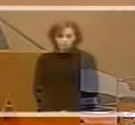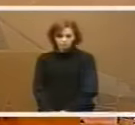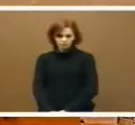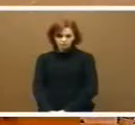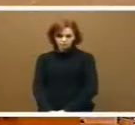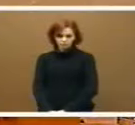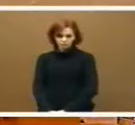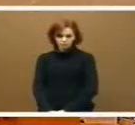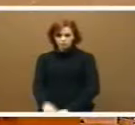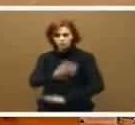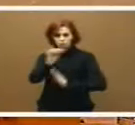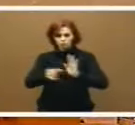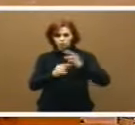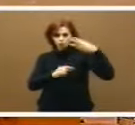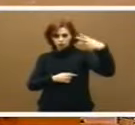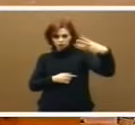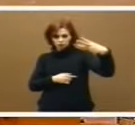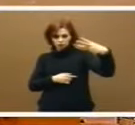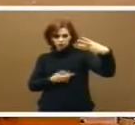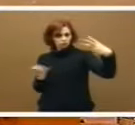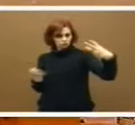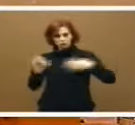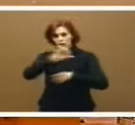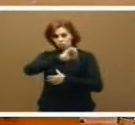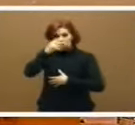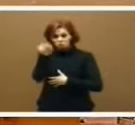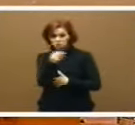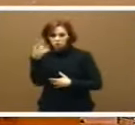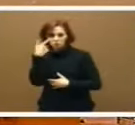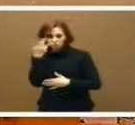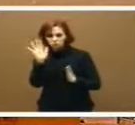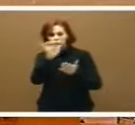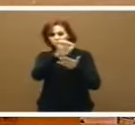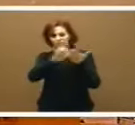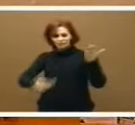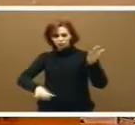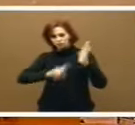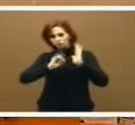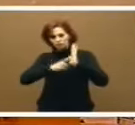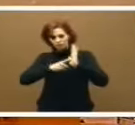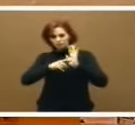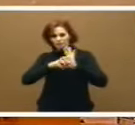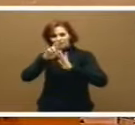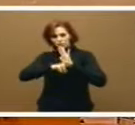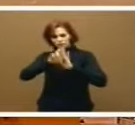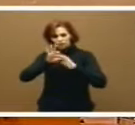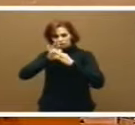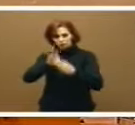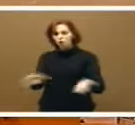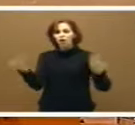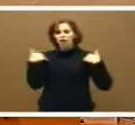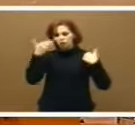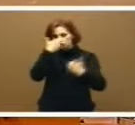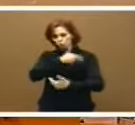El tercer punto del orden del día, señorías, es la aprobación en el Pleno del texto de la ley de regulación del Estatuto de Cargos